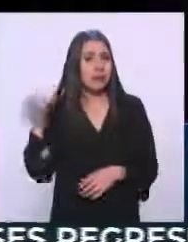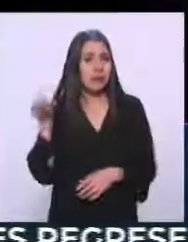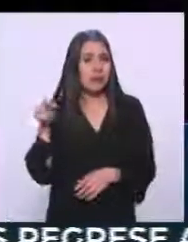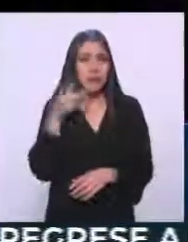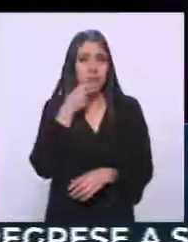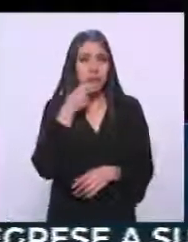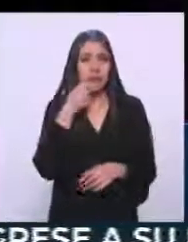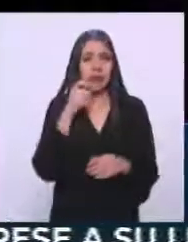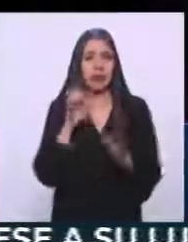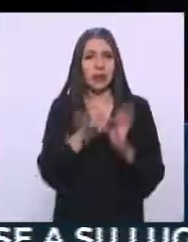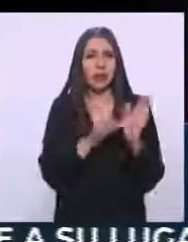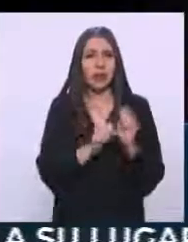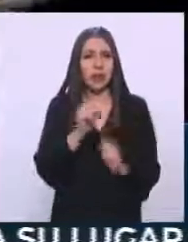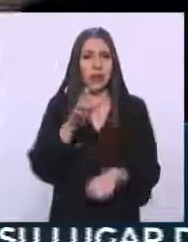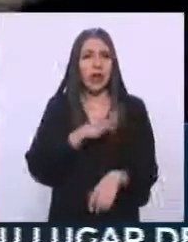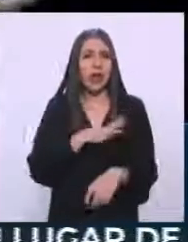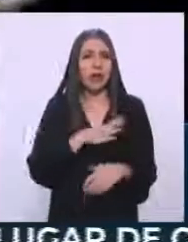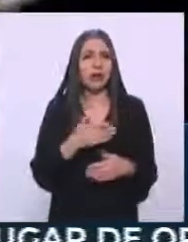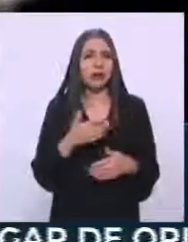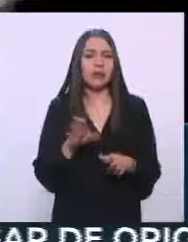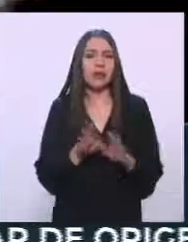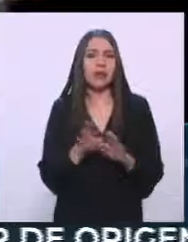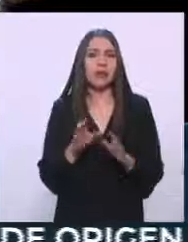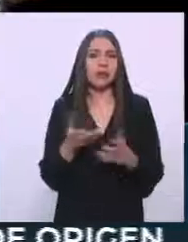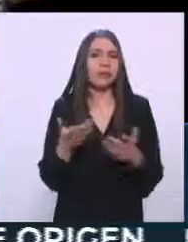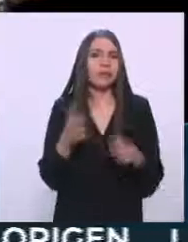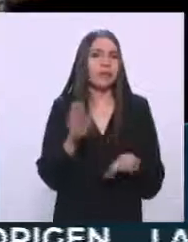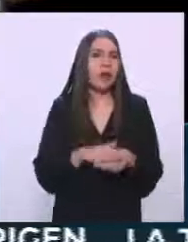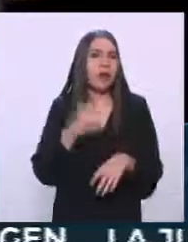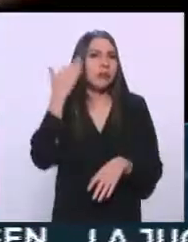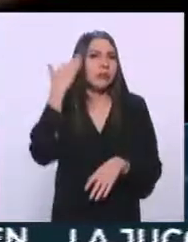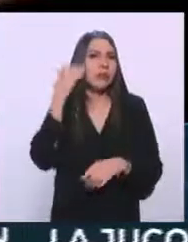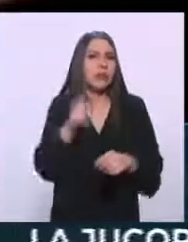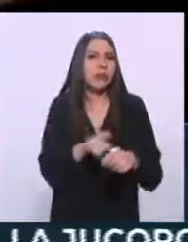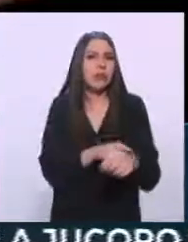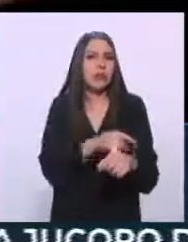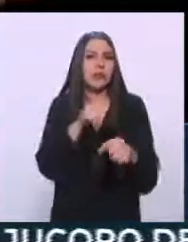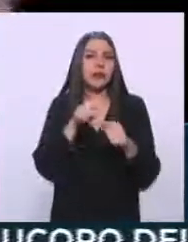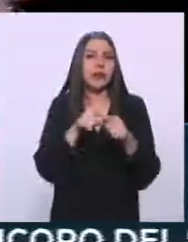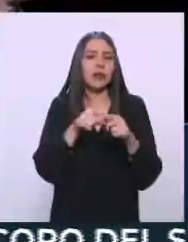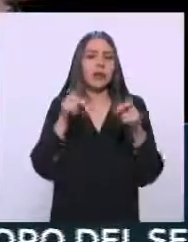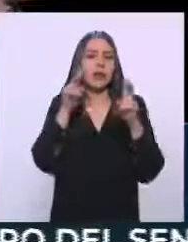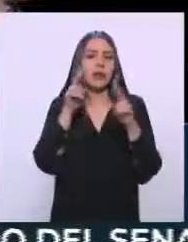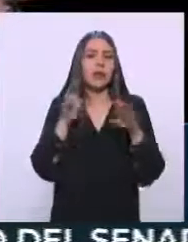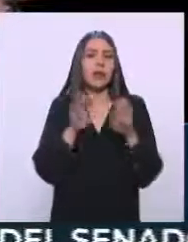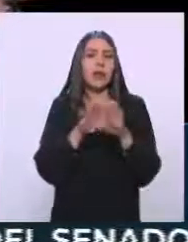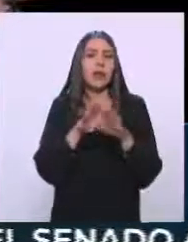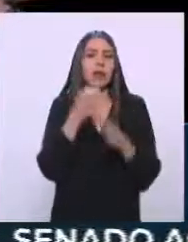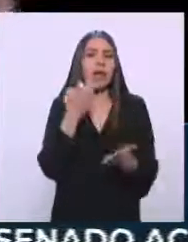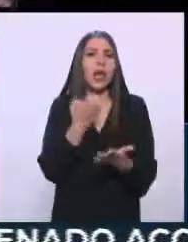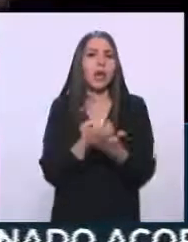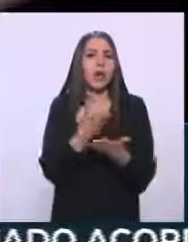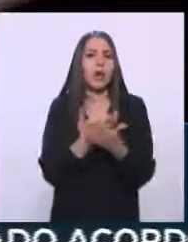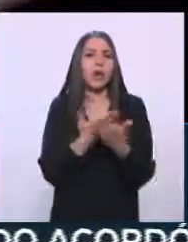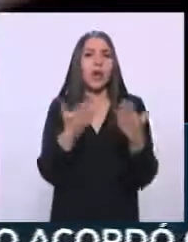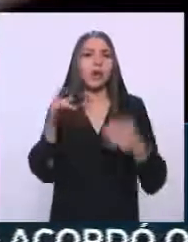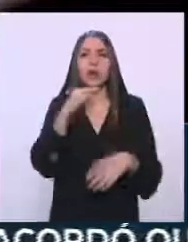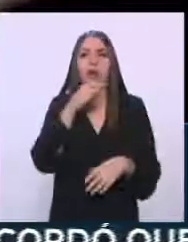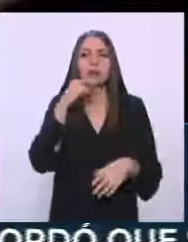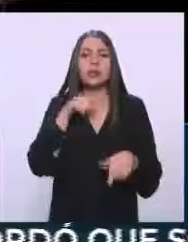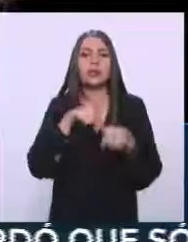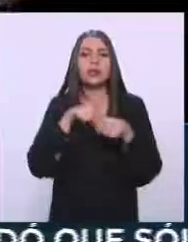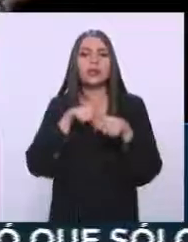un alcance mucho más largo. Tiene un alcance que tiene que ver incluso con un sistema económico que ahora prevalece en Chile y del cual